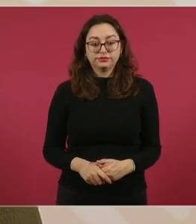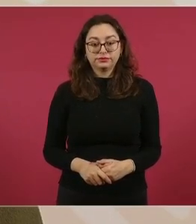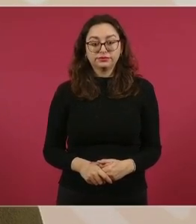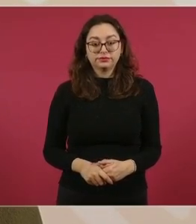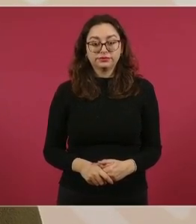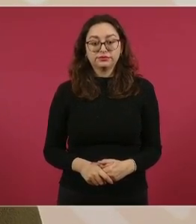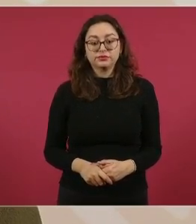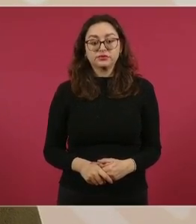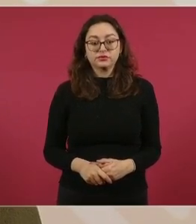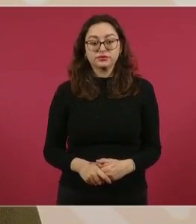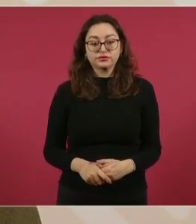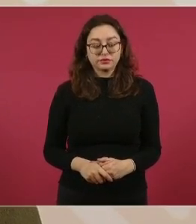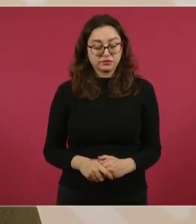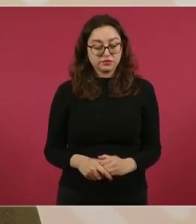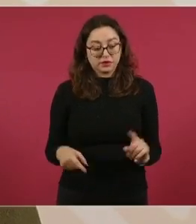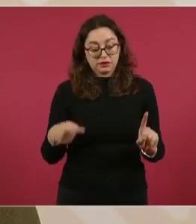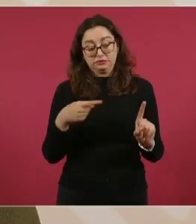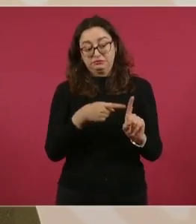De carrera.